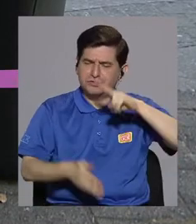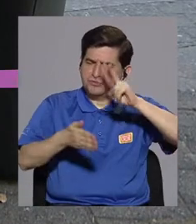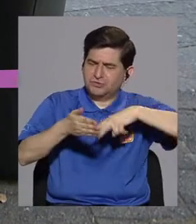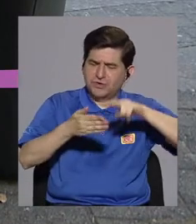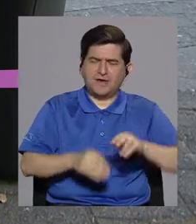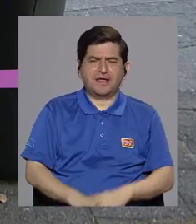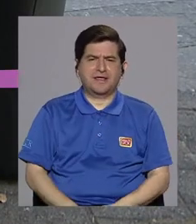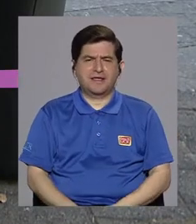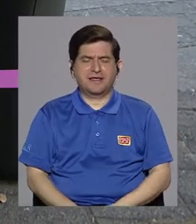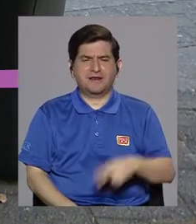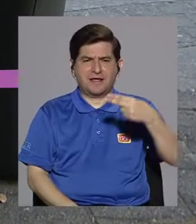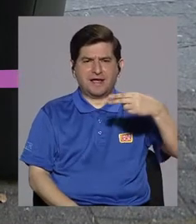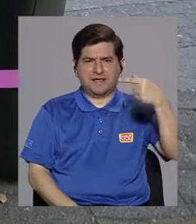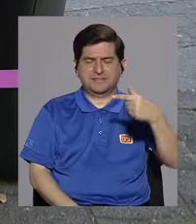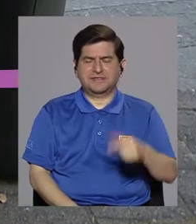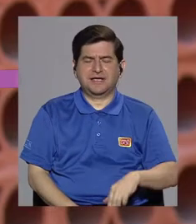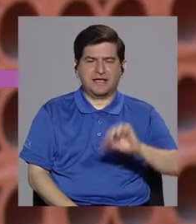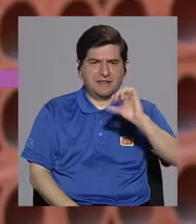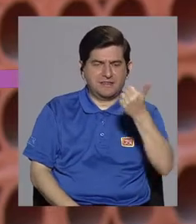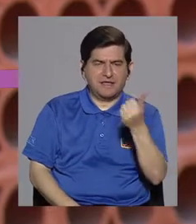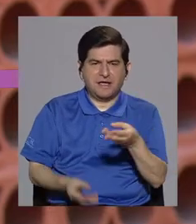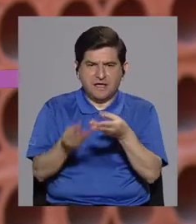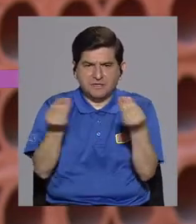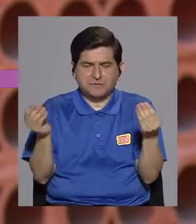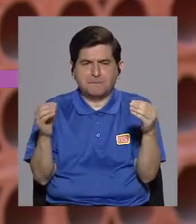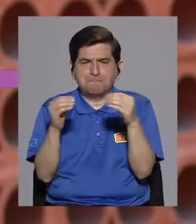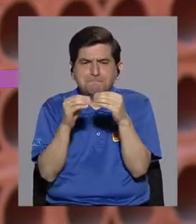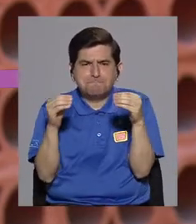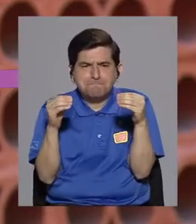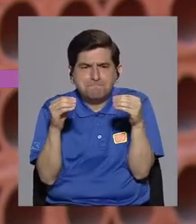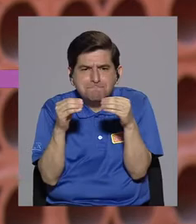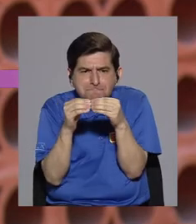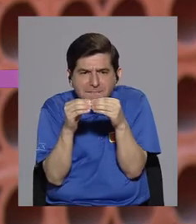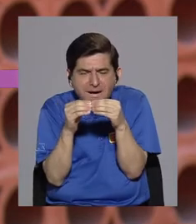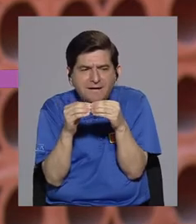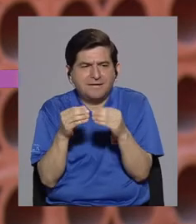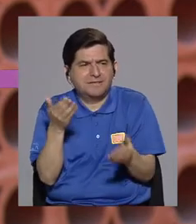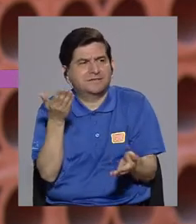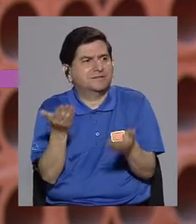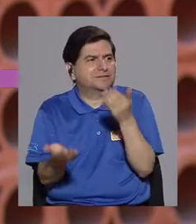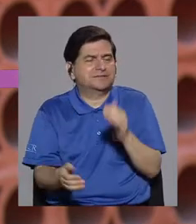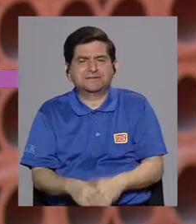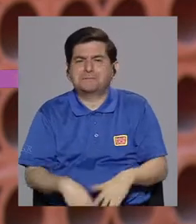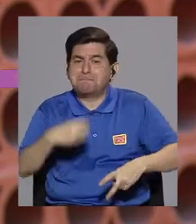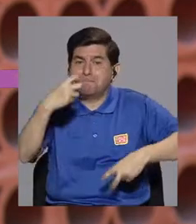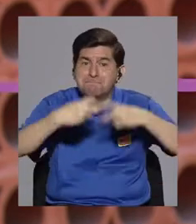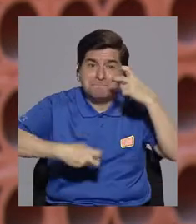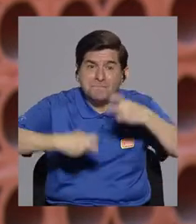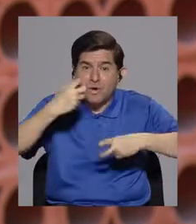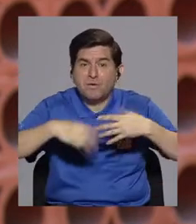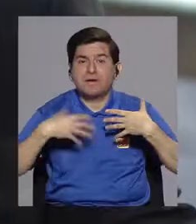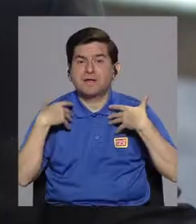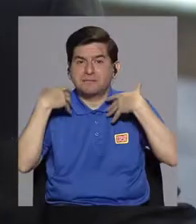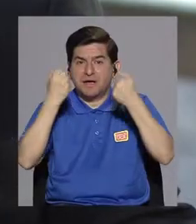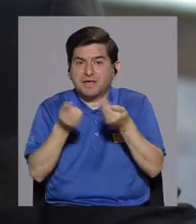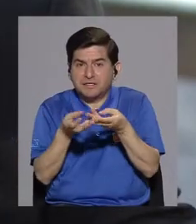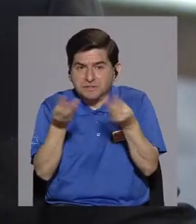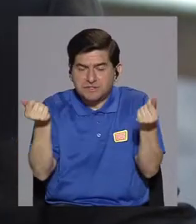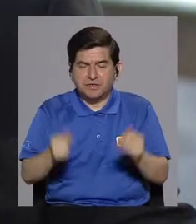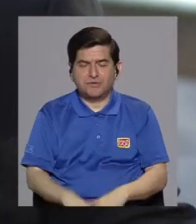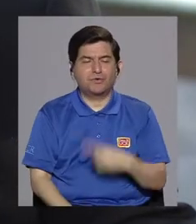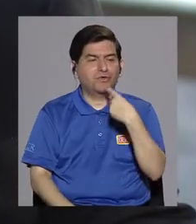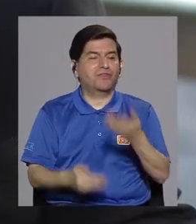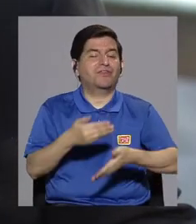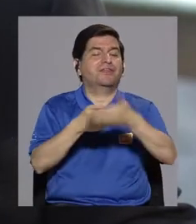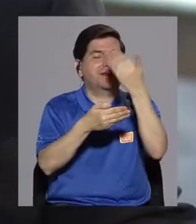el mercurio es uno de los 10 productos que plantean más como problemas, digamos, de salud. Les